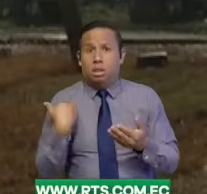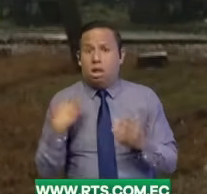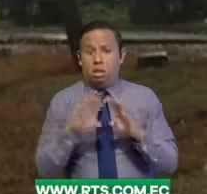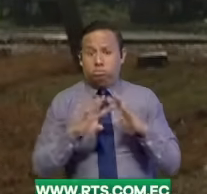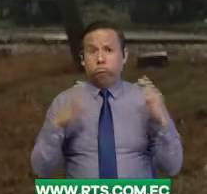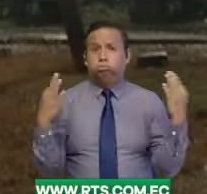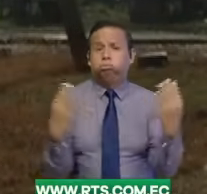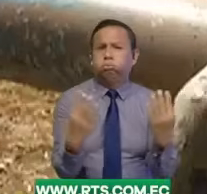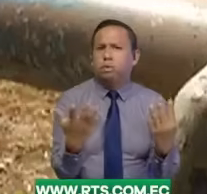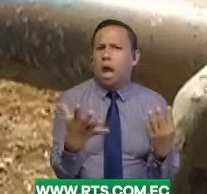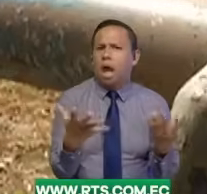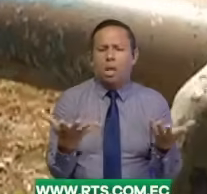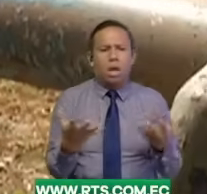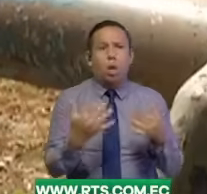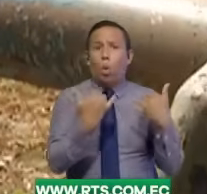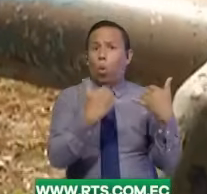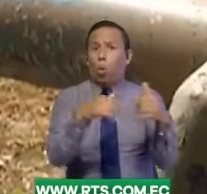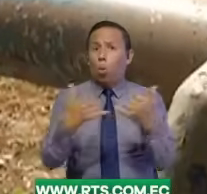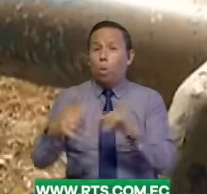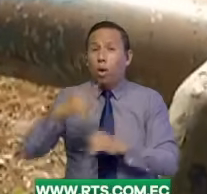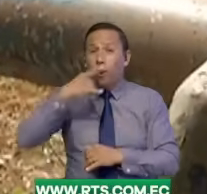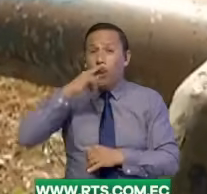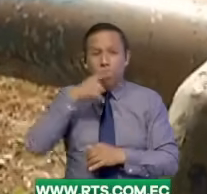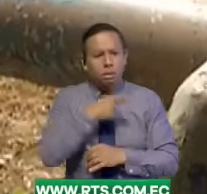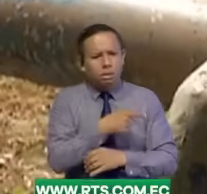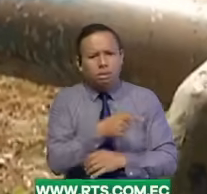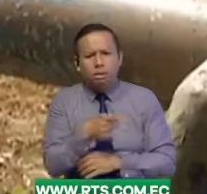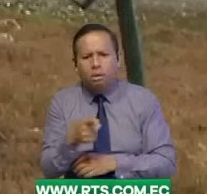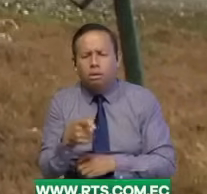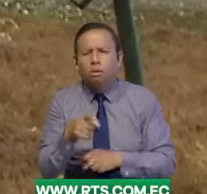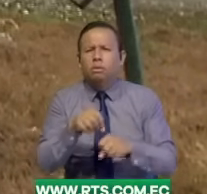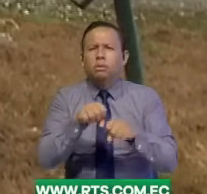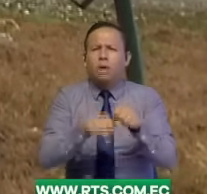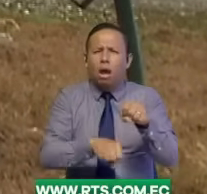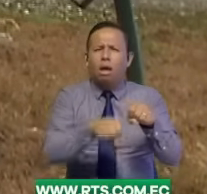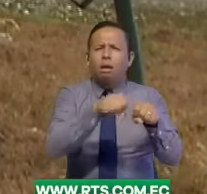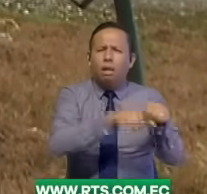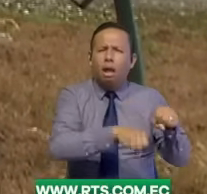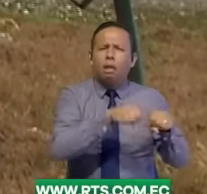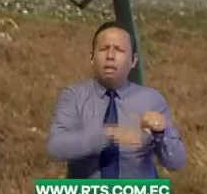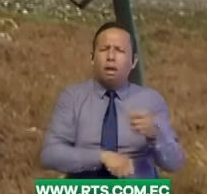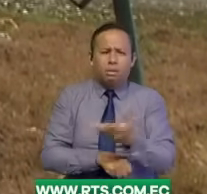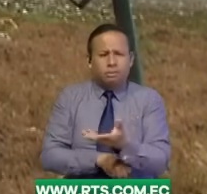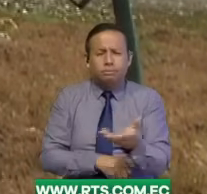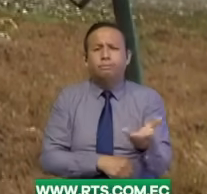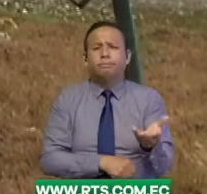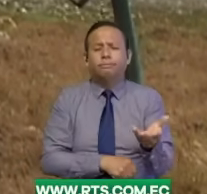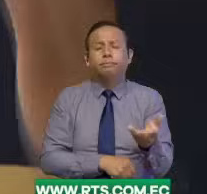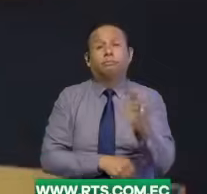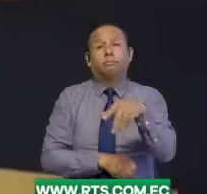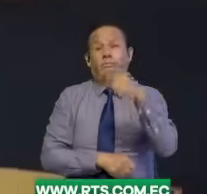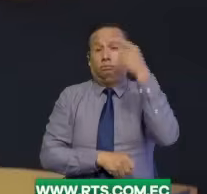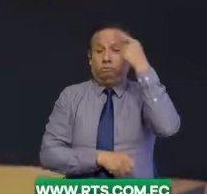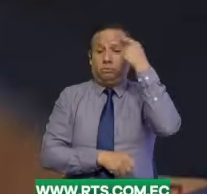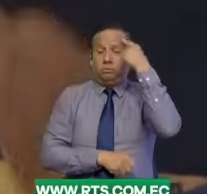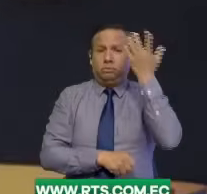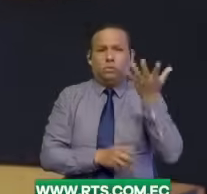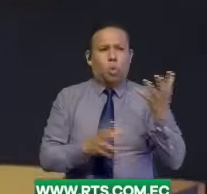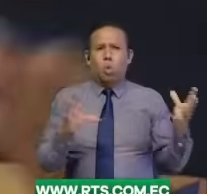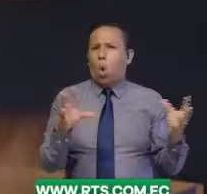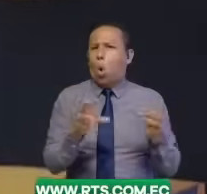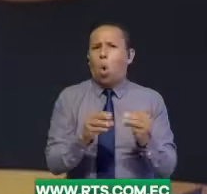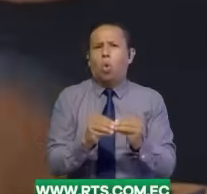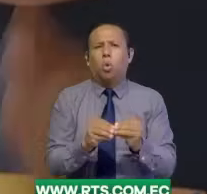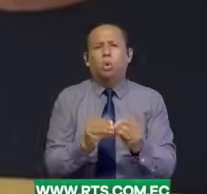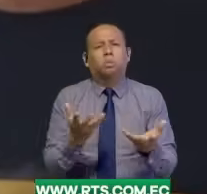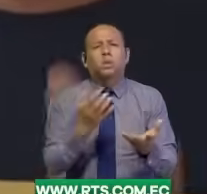y los juegos que deberían ser usados por los menores están en pésimas condiciones. Creo que en su totalidad las gestiones